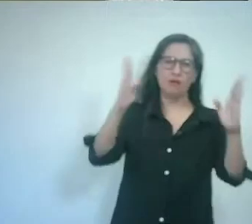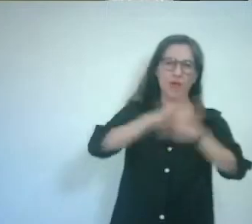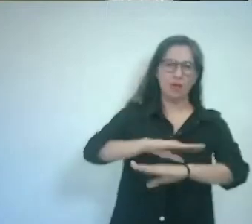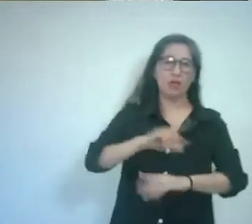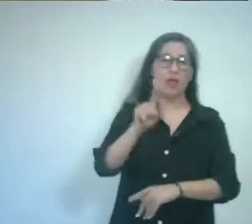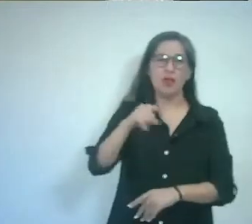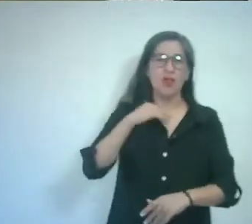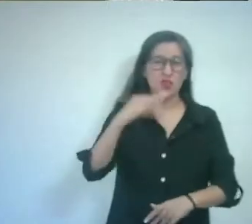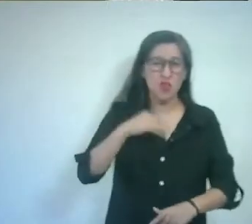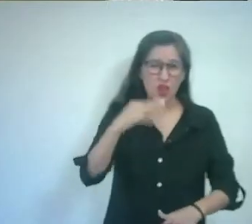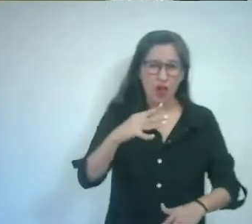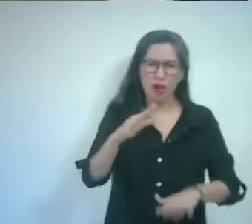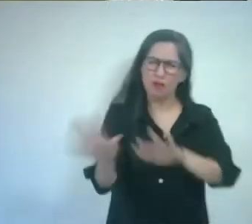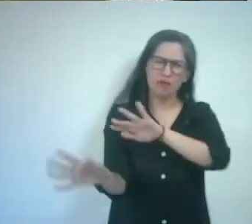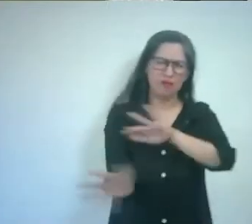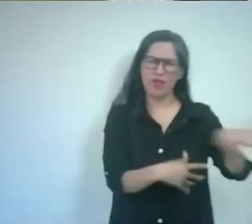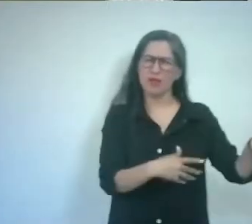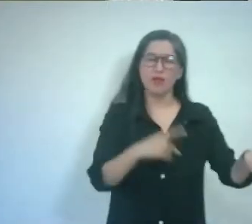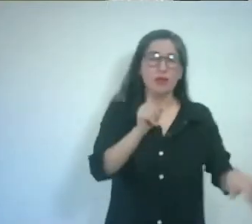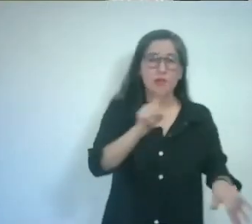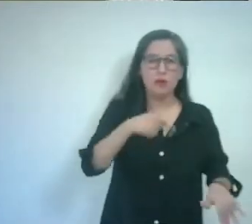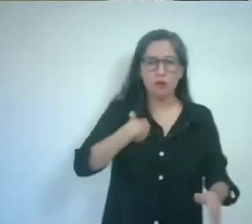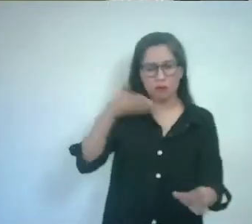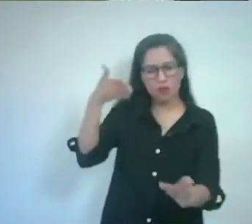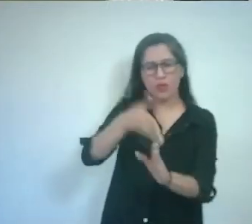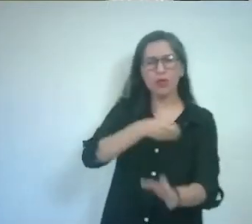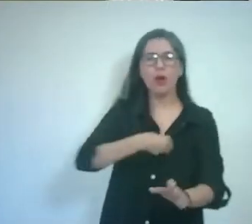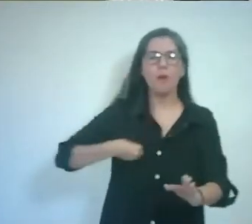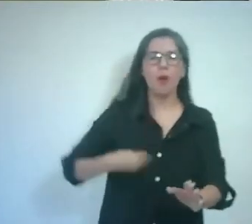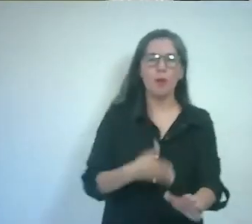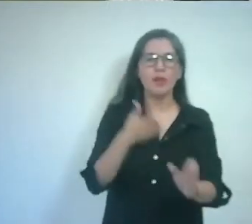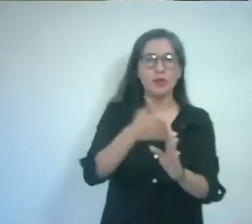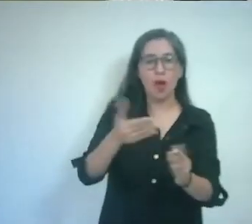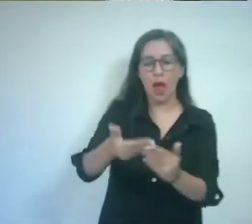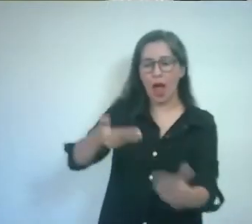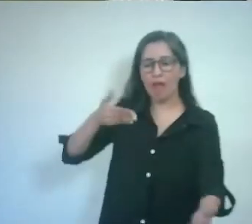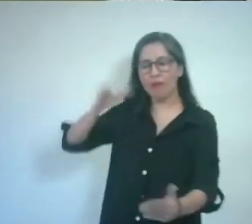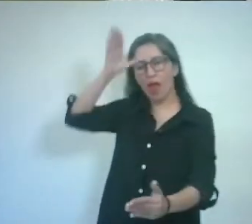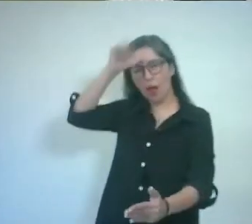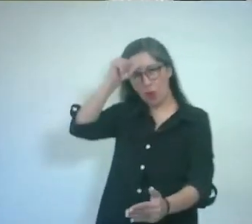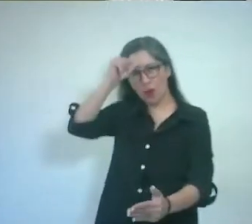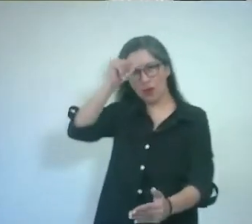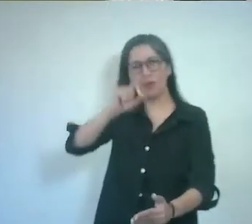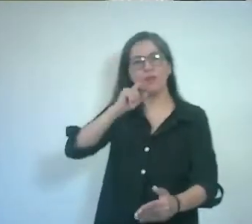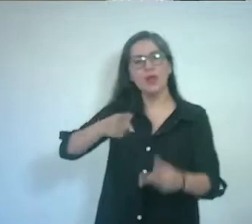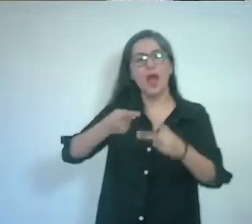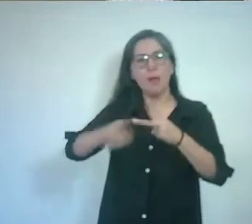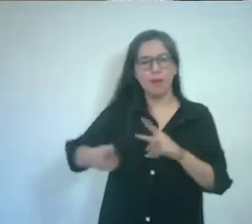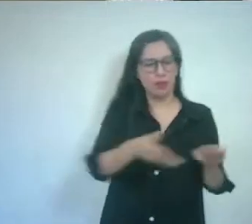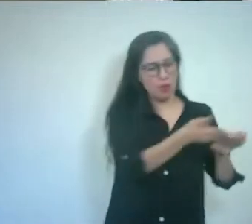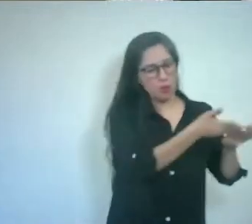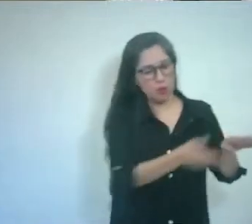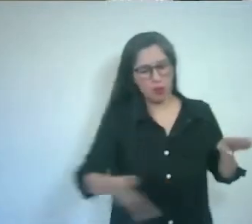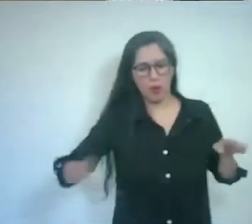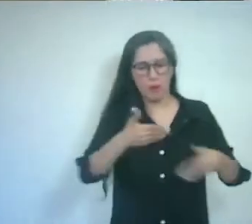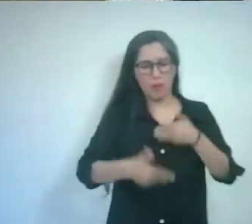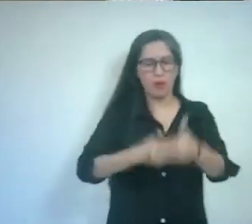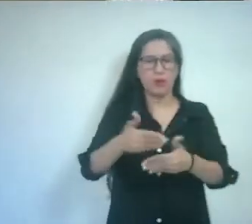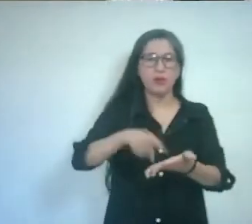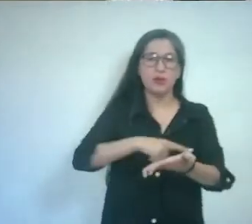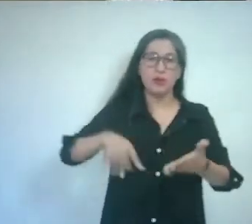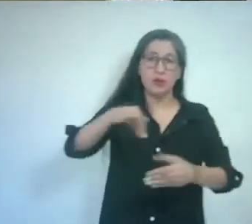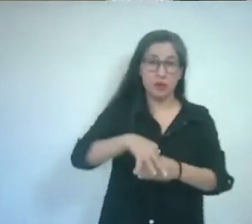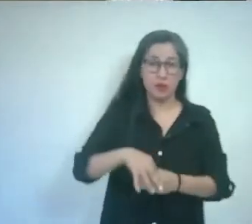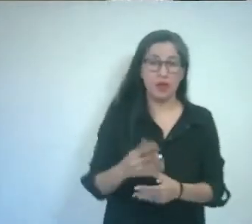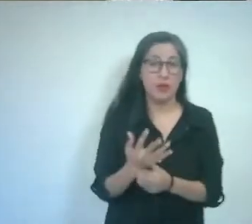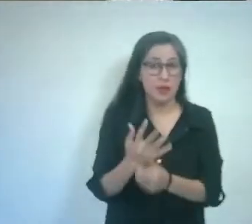juego sucio, y actuar coherentemente con los compromisos que se pactaron y nos obligan desde el inicio de este proceso electoral. Al